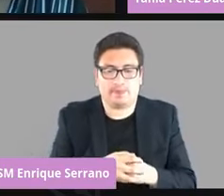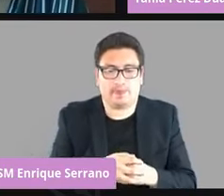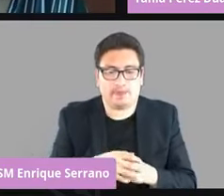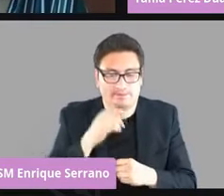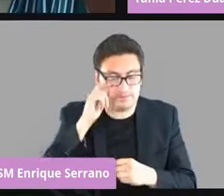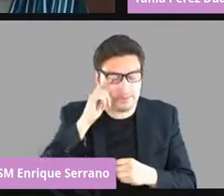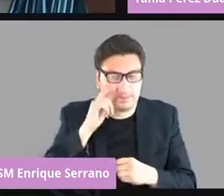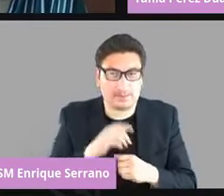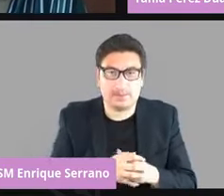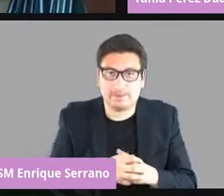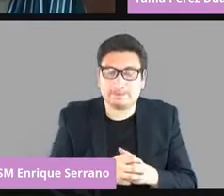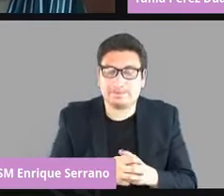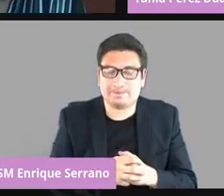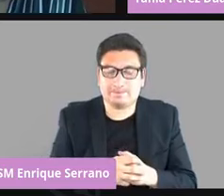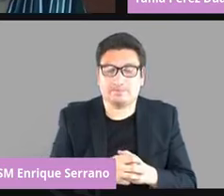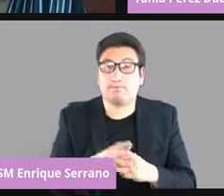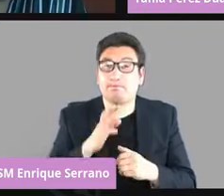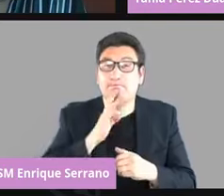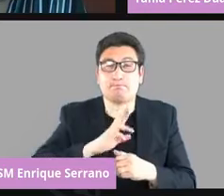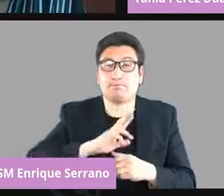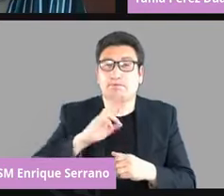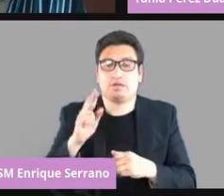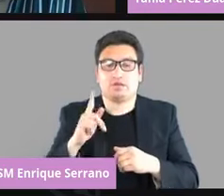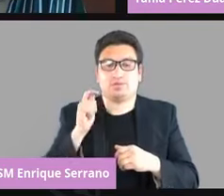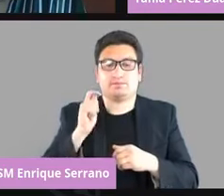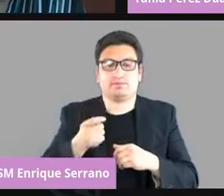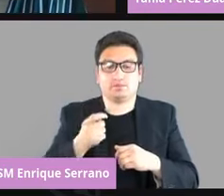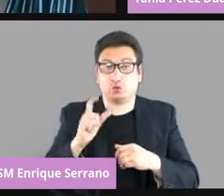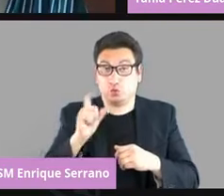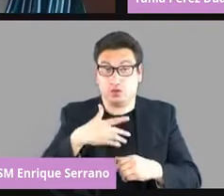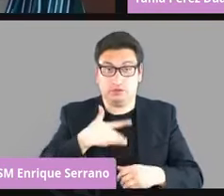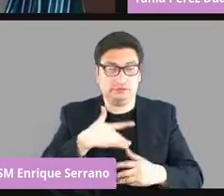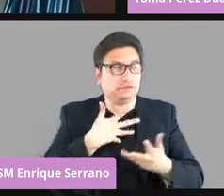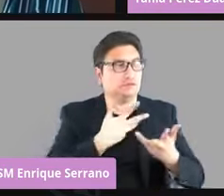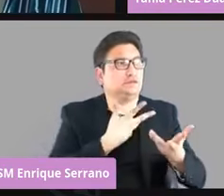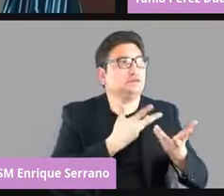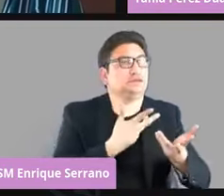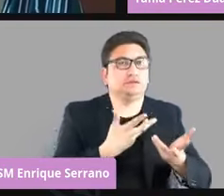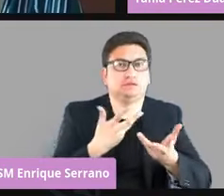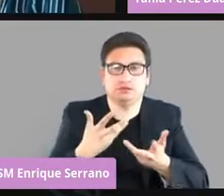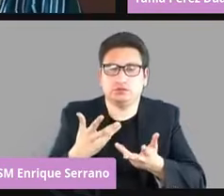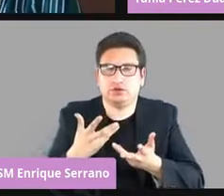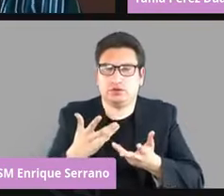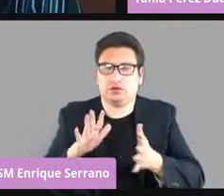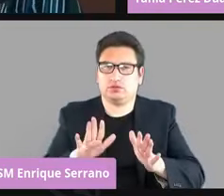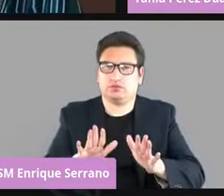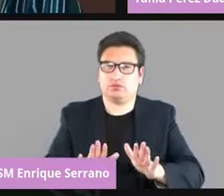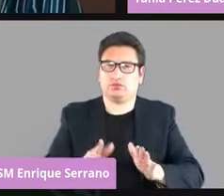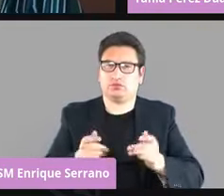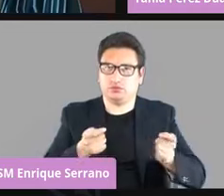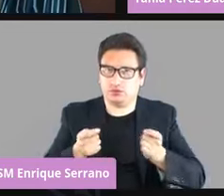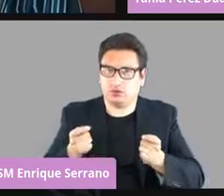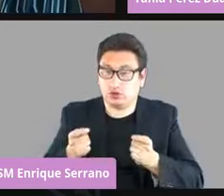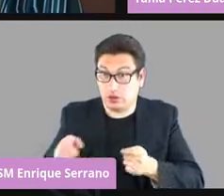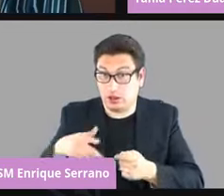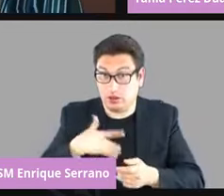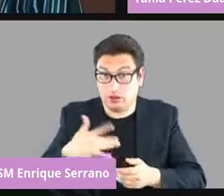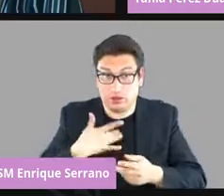sí que punto es en las compulsiones. ¿Qué tanto está